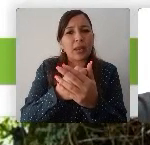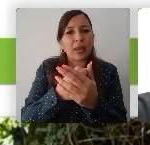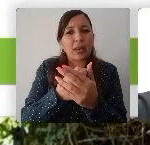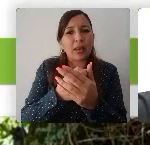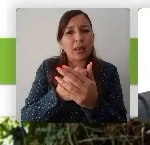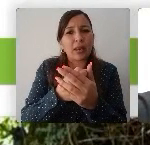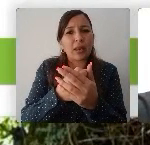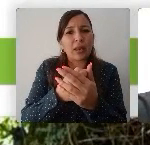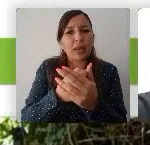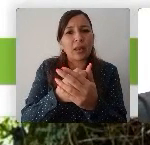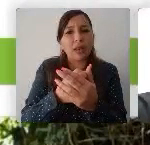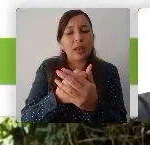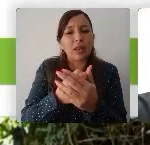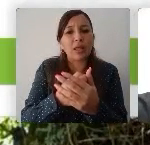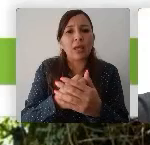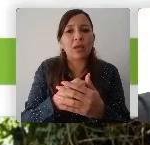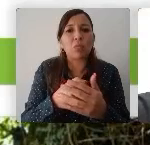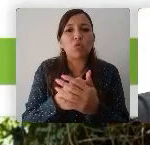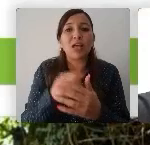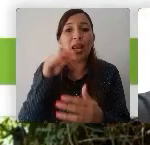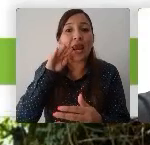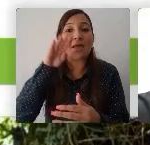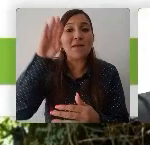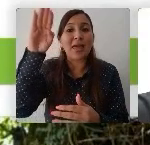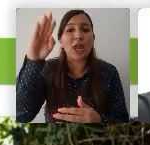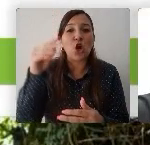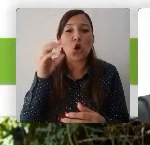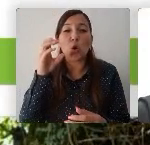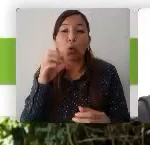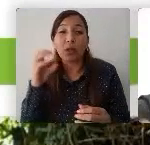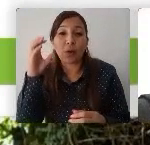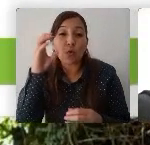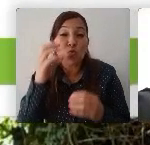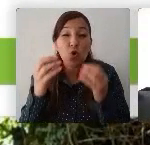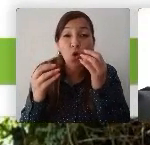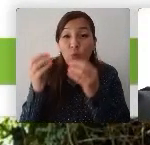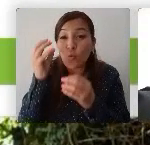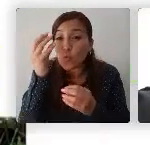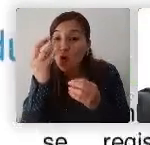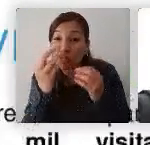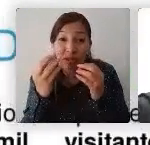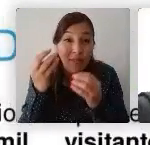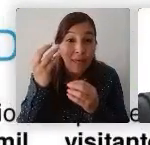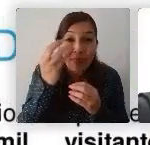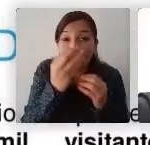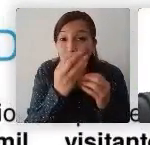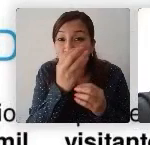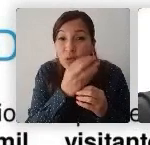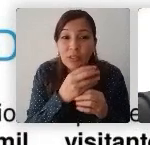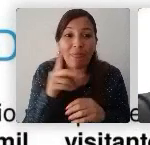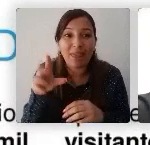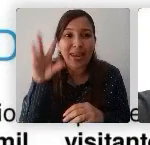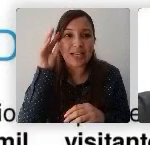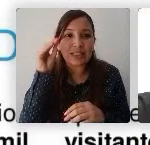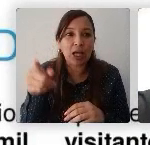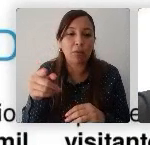generan una cruta en el viajero, ¿no? Es un viaje bastante consciente y que cada viajero que llega a las comunidades, pues ya no